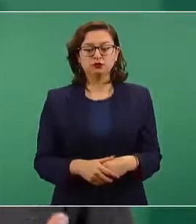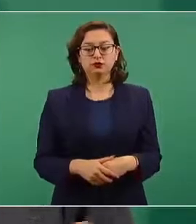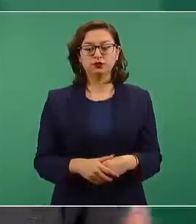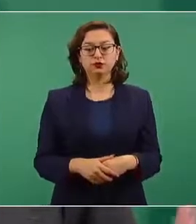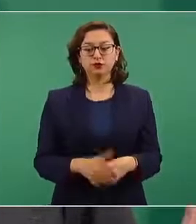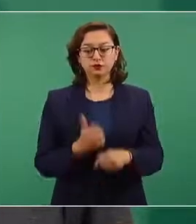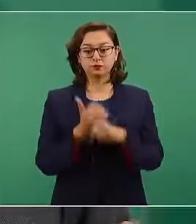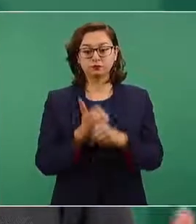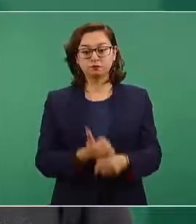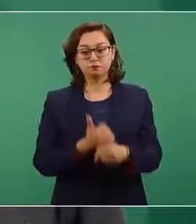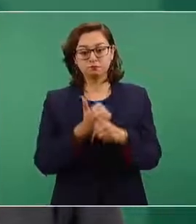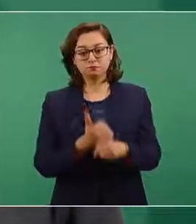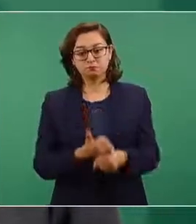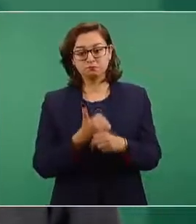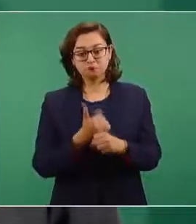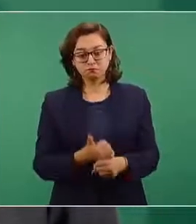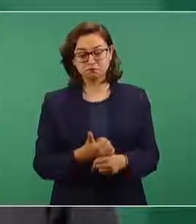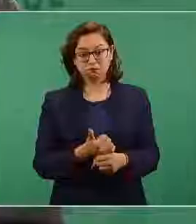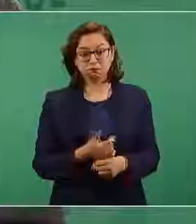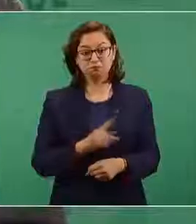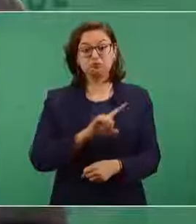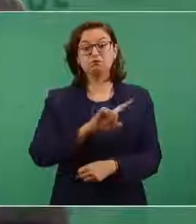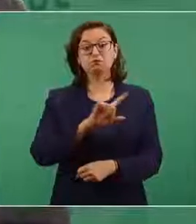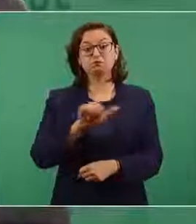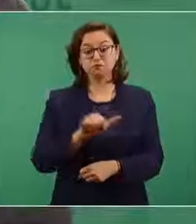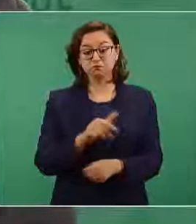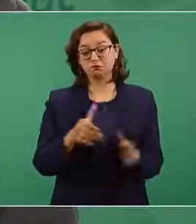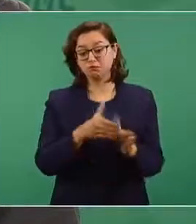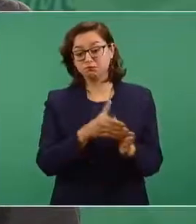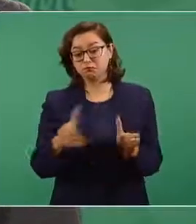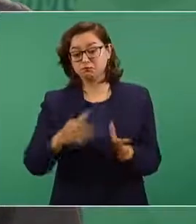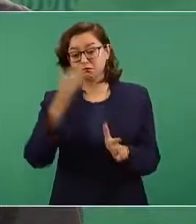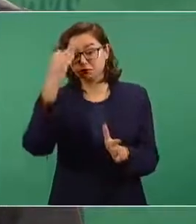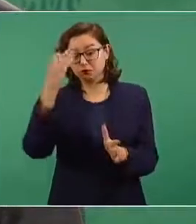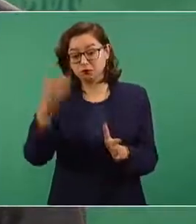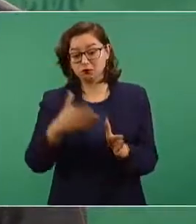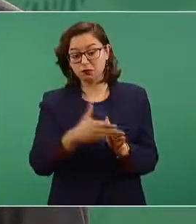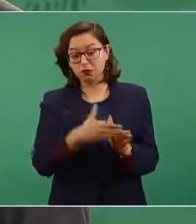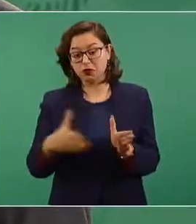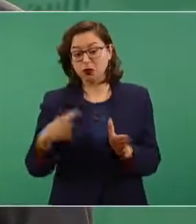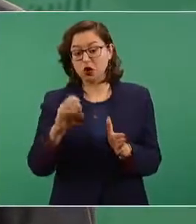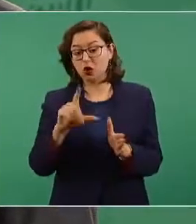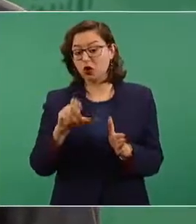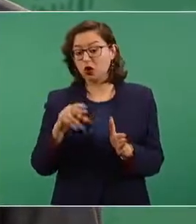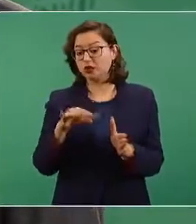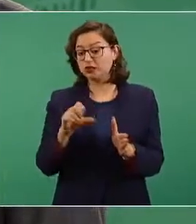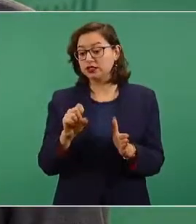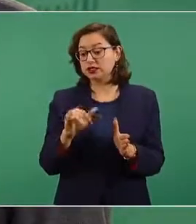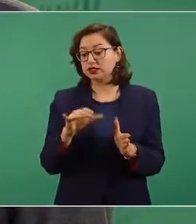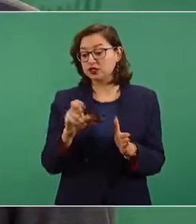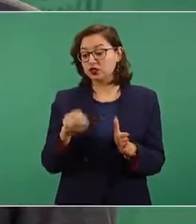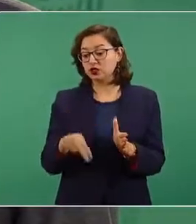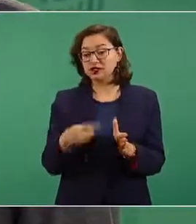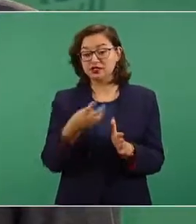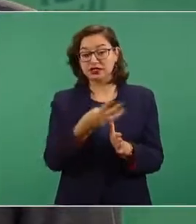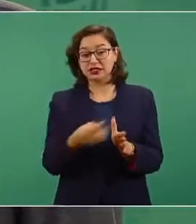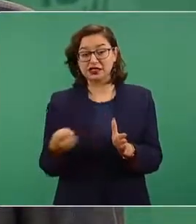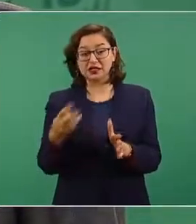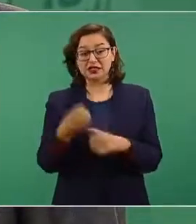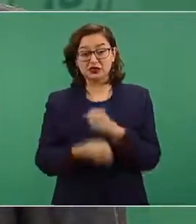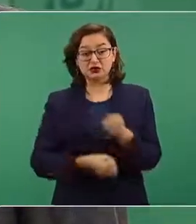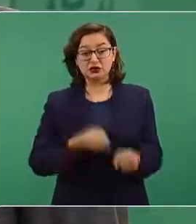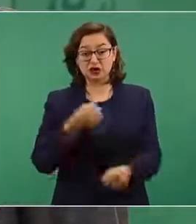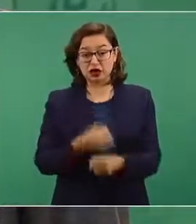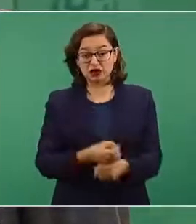con la colonización, 3 siglos de dominación colonial,